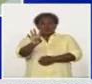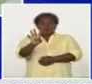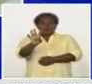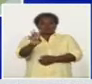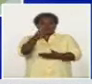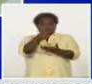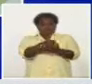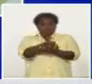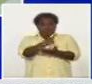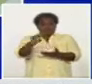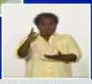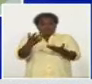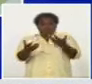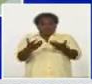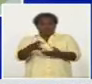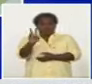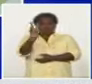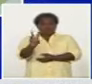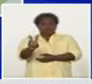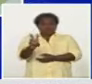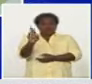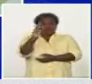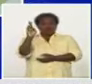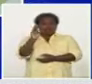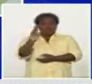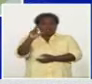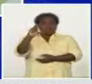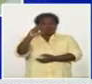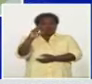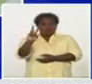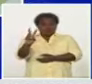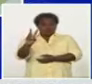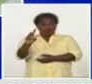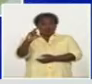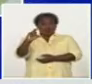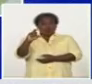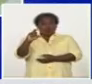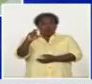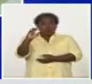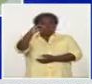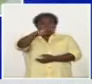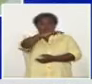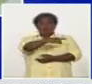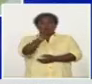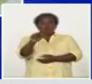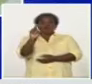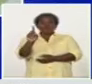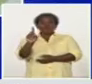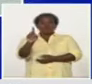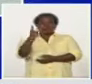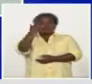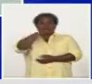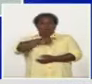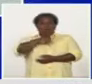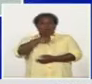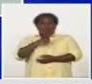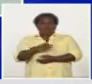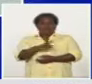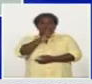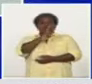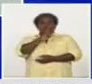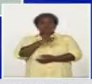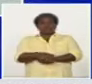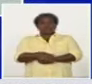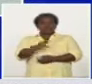Cienfuegos, 2 de Roda, 2 de Cumanayagua y 1 de Aguada. Villa Clara también con control